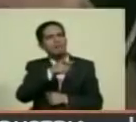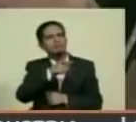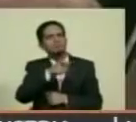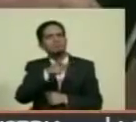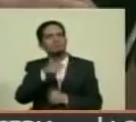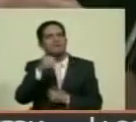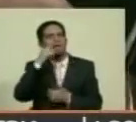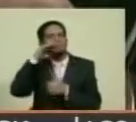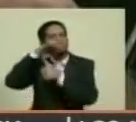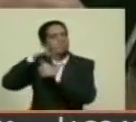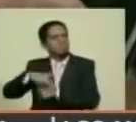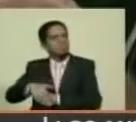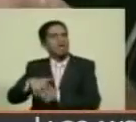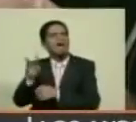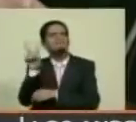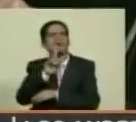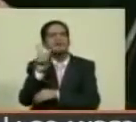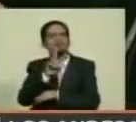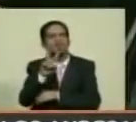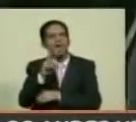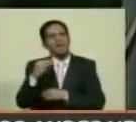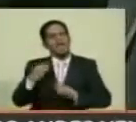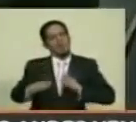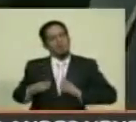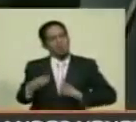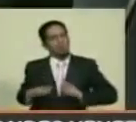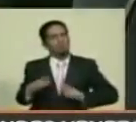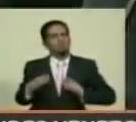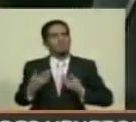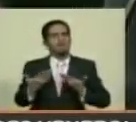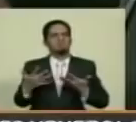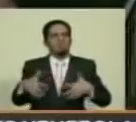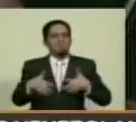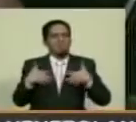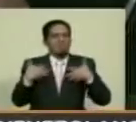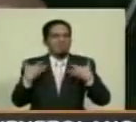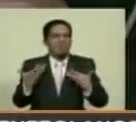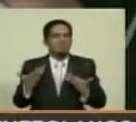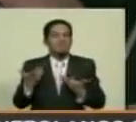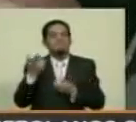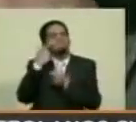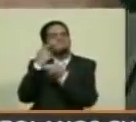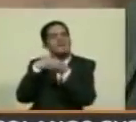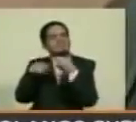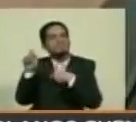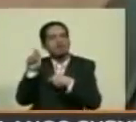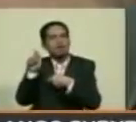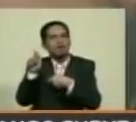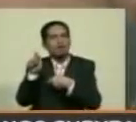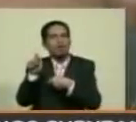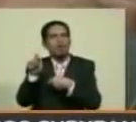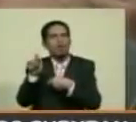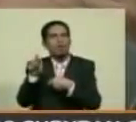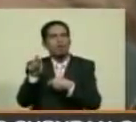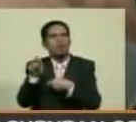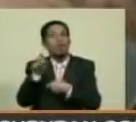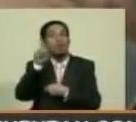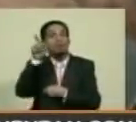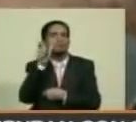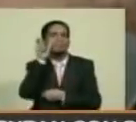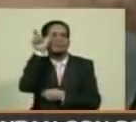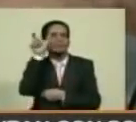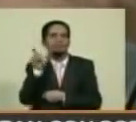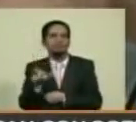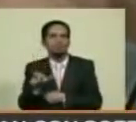Venezuela en la zozobra, en la angustia, en la desestabilización, en la muerte, que vendió a un funcionario